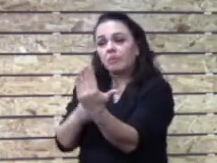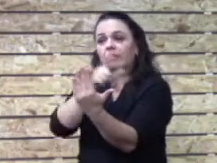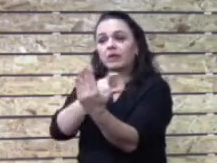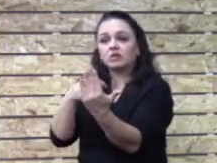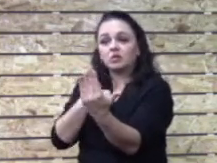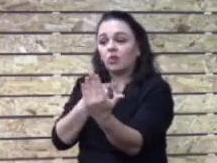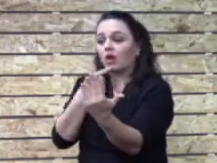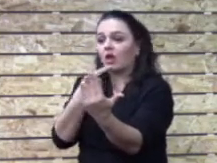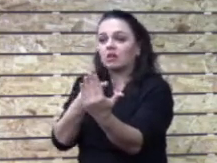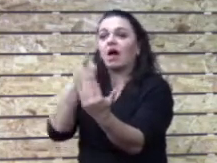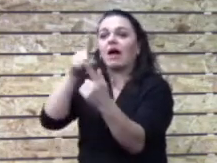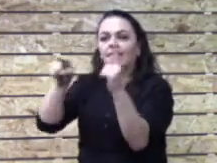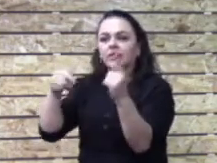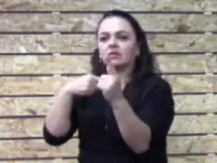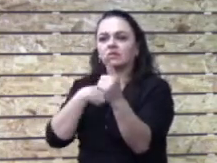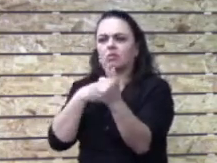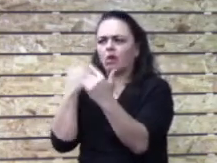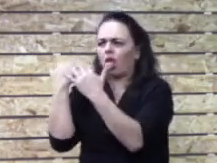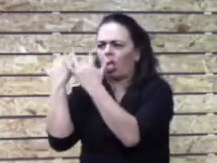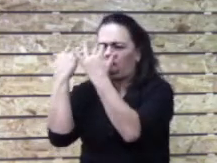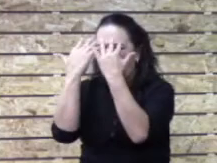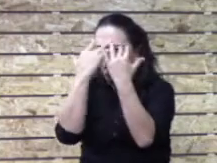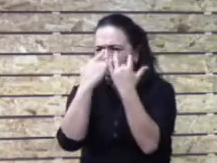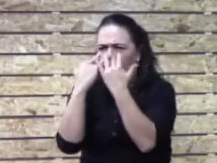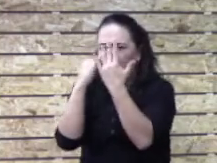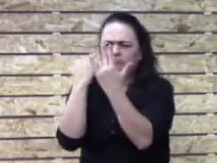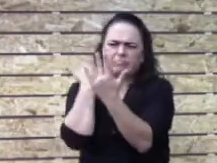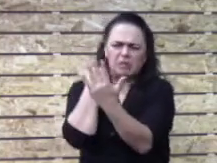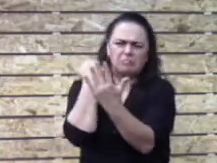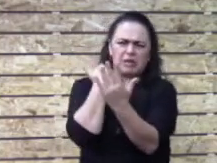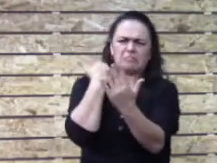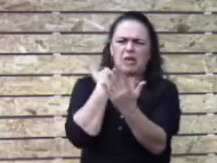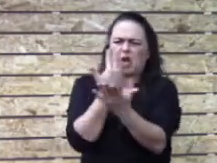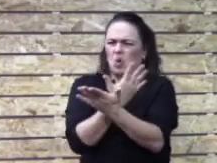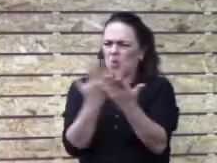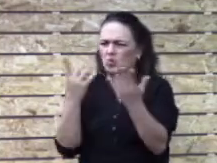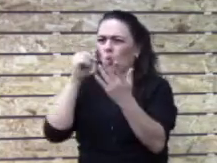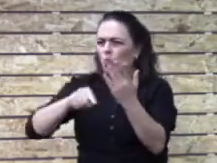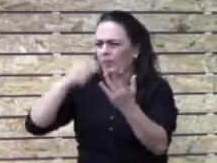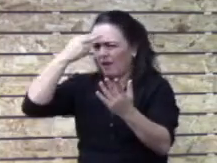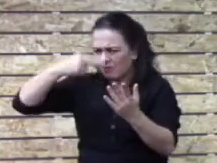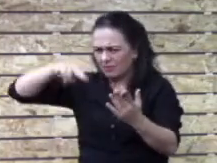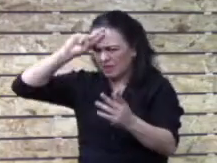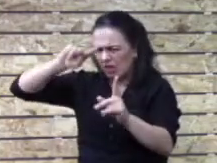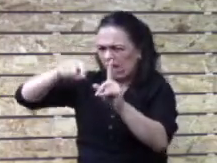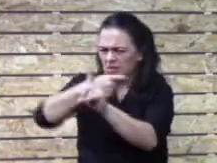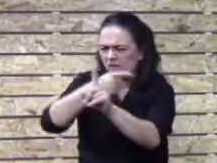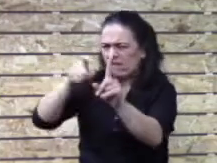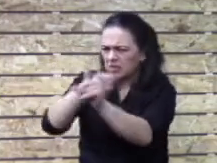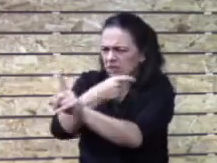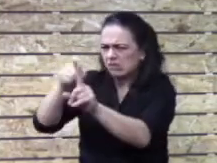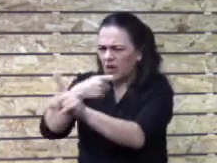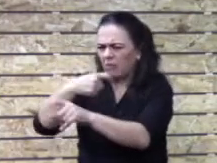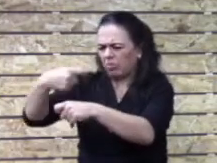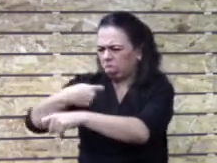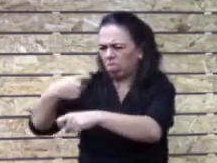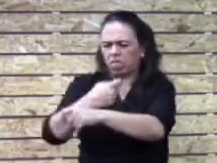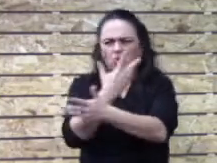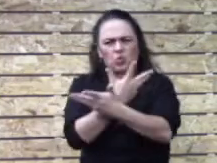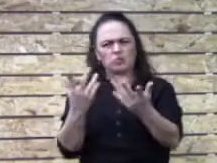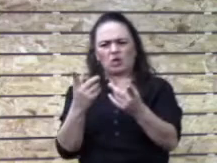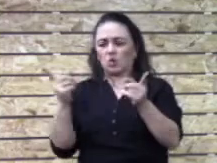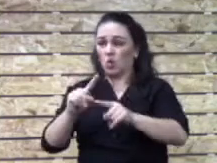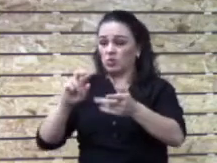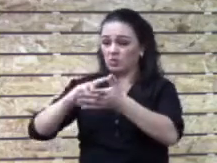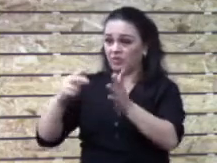dicho tales y tales palabras, que podrían ser bíblicas. Pero ¿dónde está el poder, hermano? El poder está en las palabras que tú dices, en